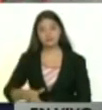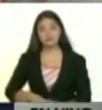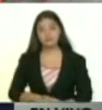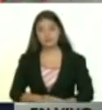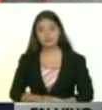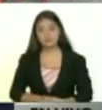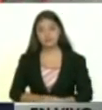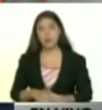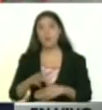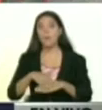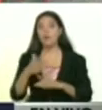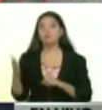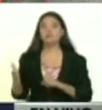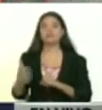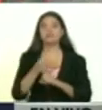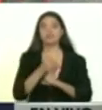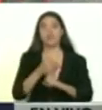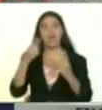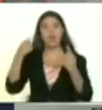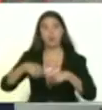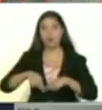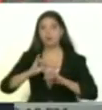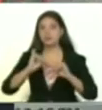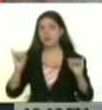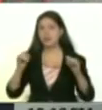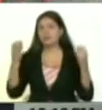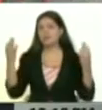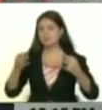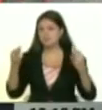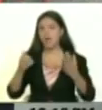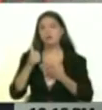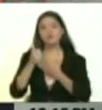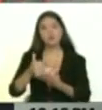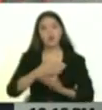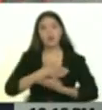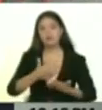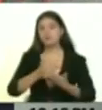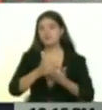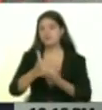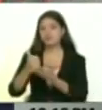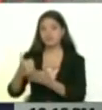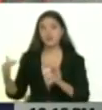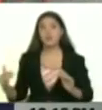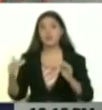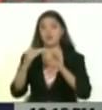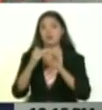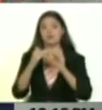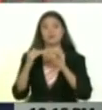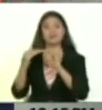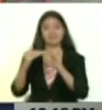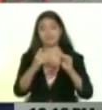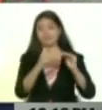ya que hemos alcanzado este acuerdo que definitivamente va a ayudar a reequilibrar el mercado